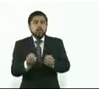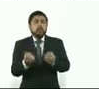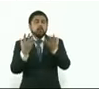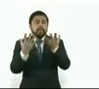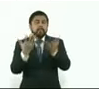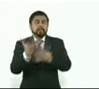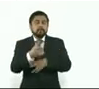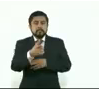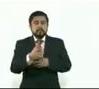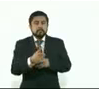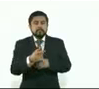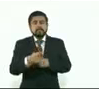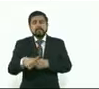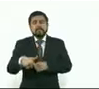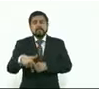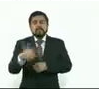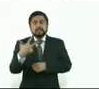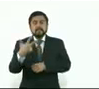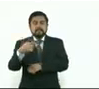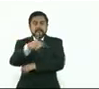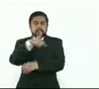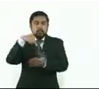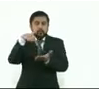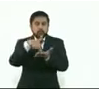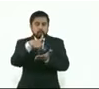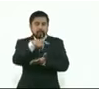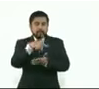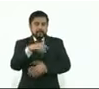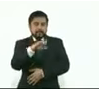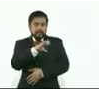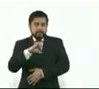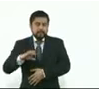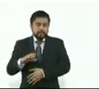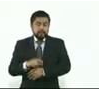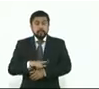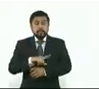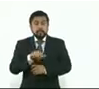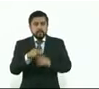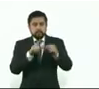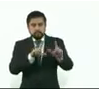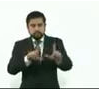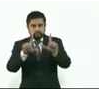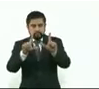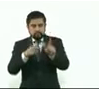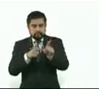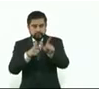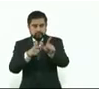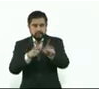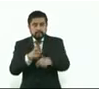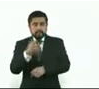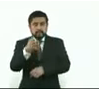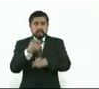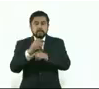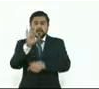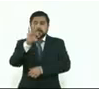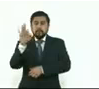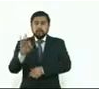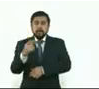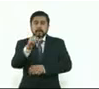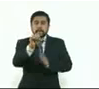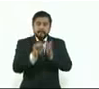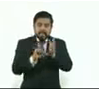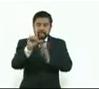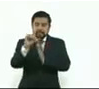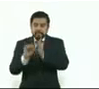13º. En lo que respecta, siguiente lámina por favor, en la tasa mensual anualizada, prácticamente